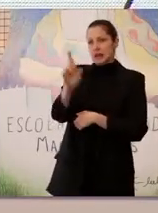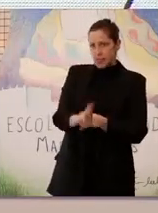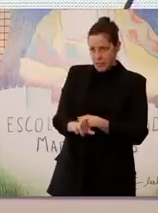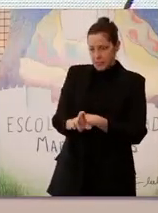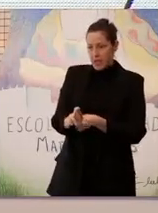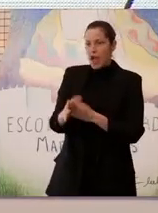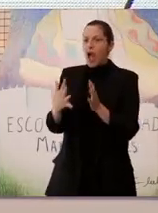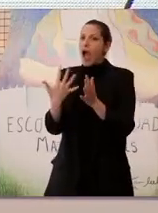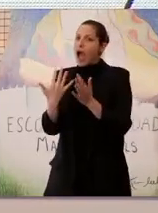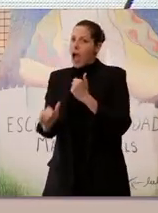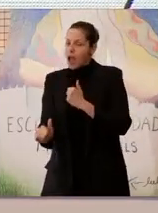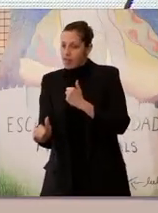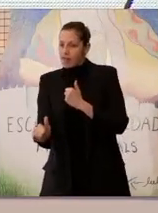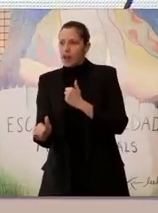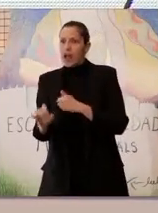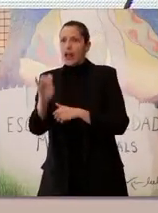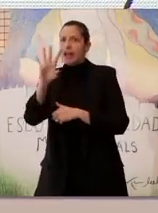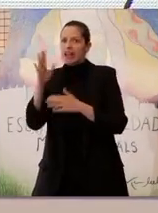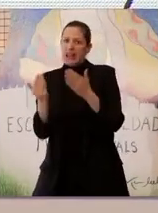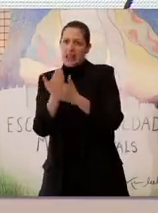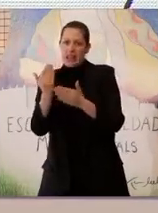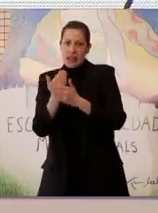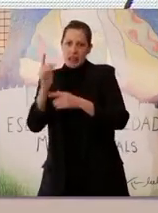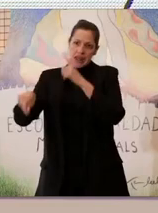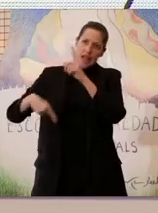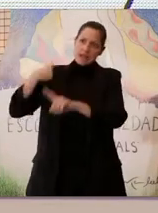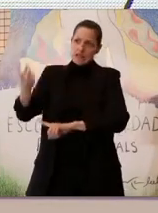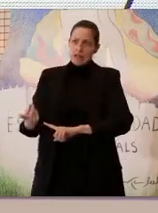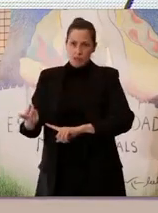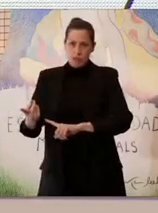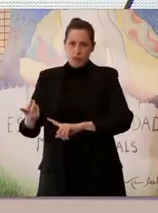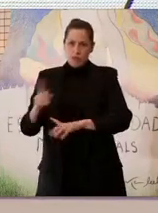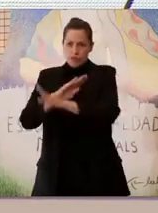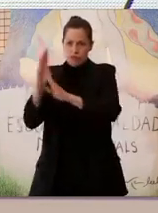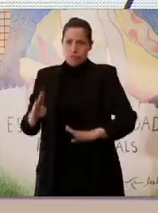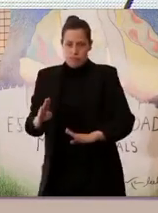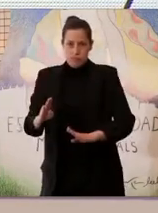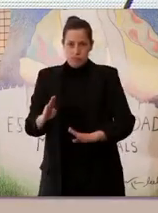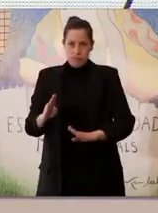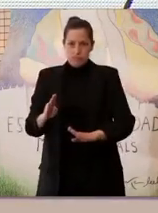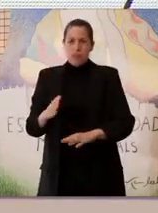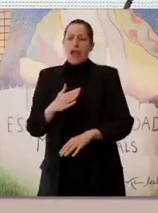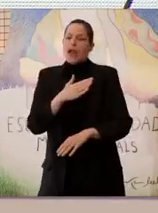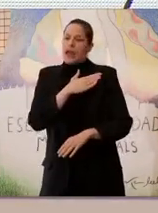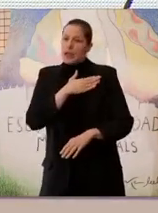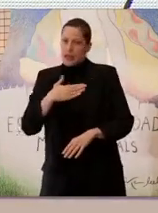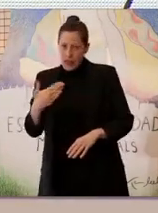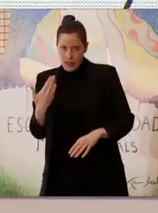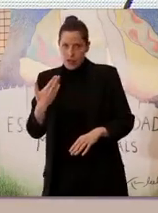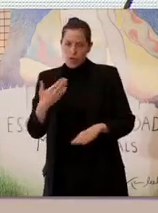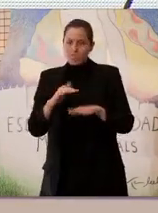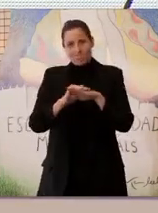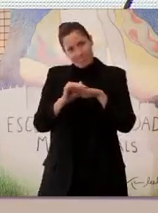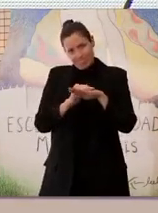hechos. Se dieron mucha prisa en resolver el recurso porque era un poquito llamativo. De manera que quiero rectificar, seguramente